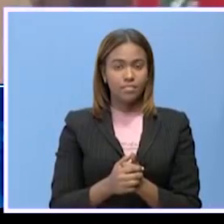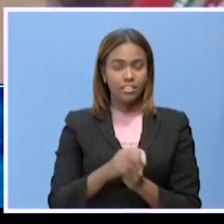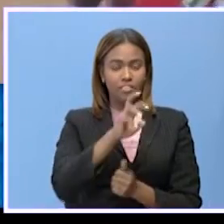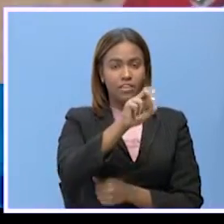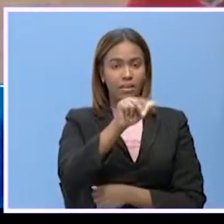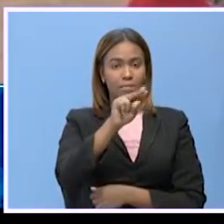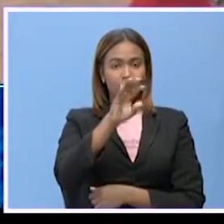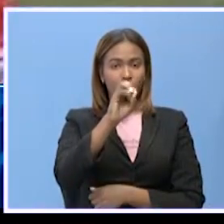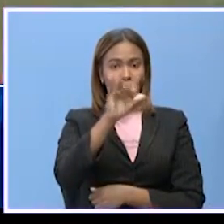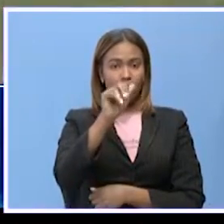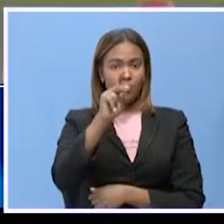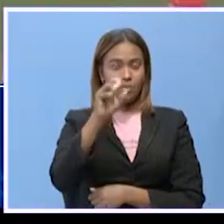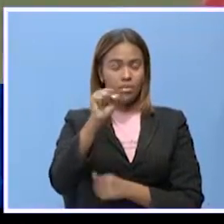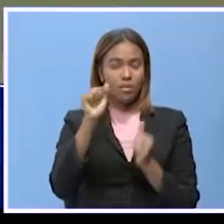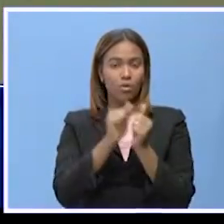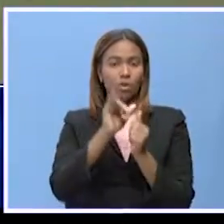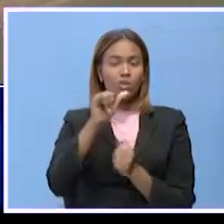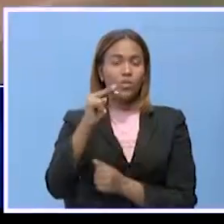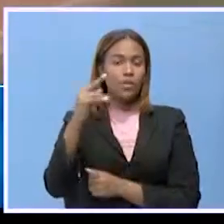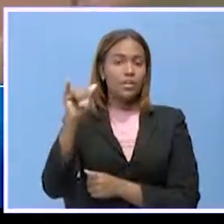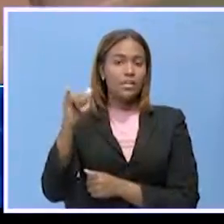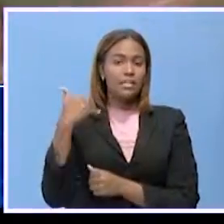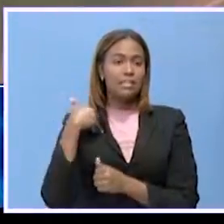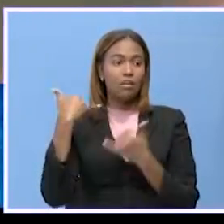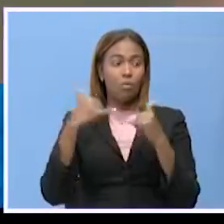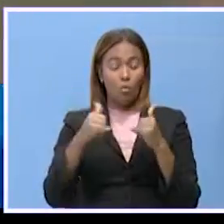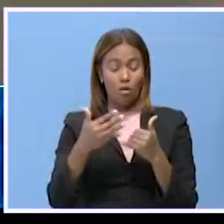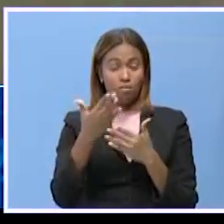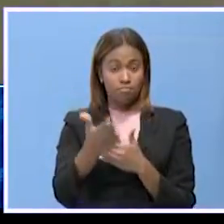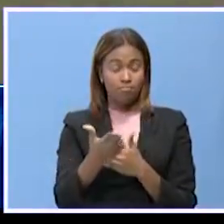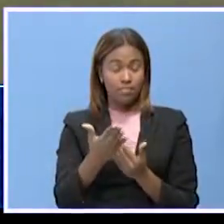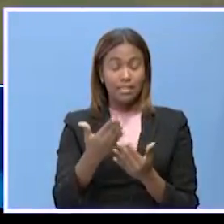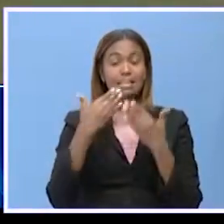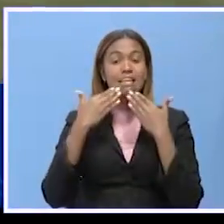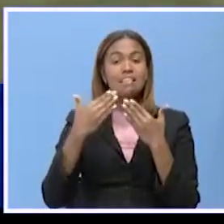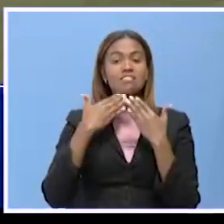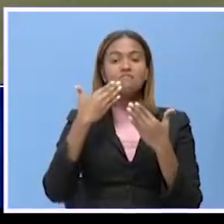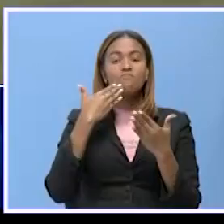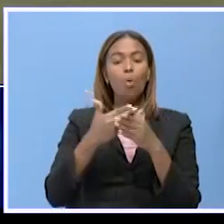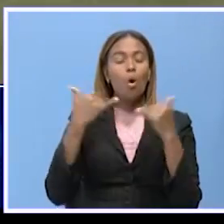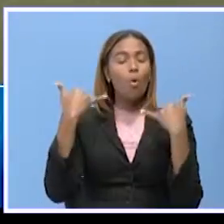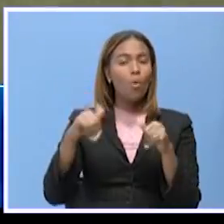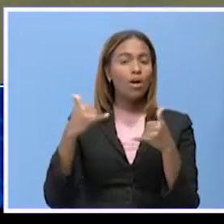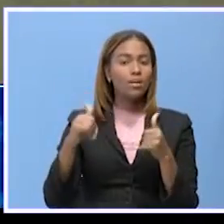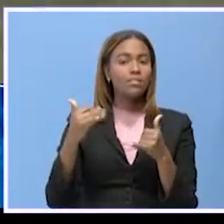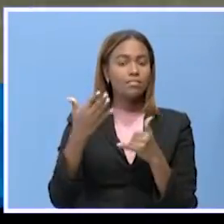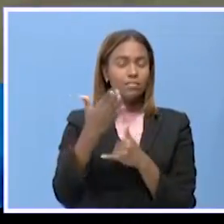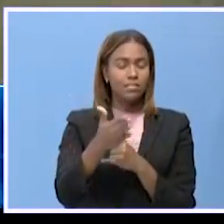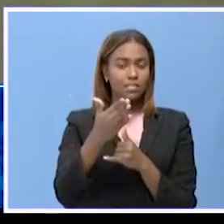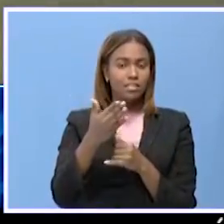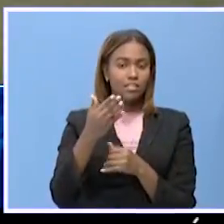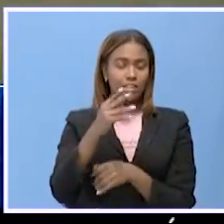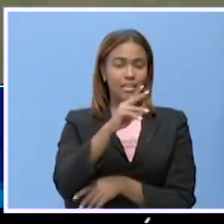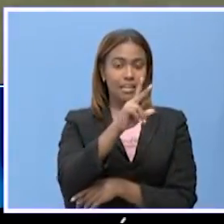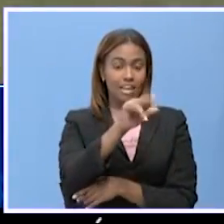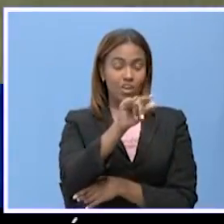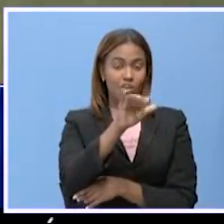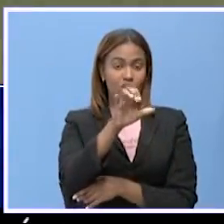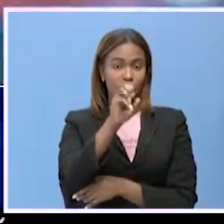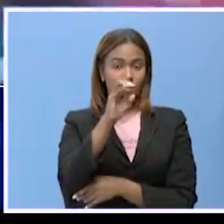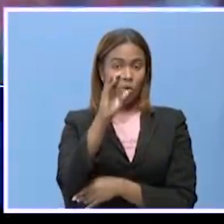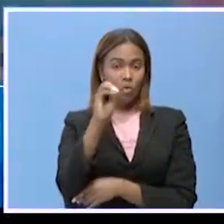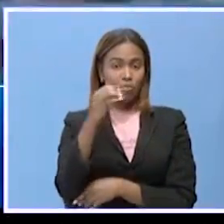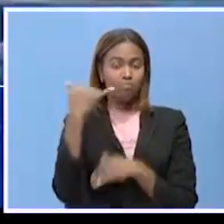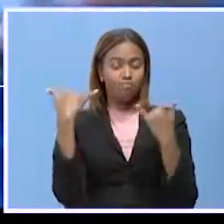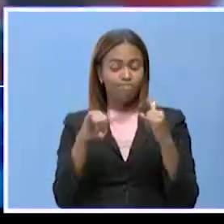Belarmino Campos y Johnny Santos llegaron a la goma por Panamá gracias a un indiscutible de Rodrigo Orozco, que empató